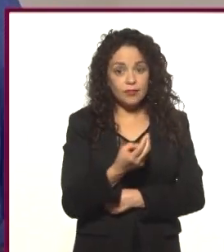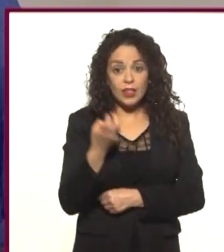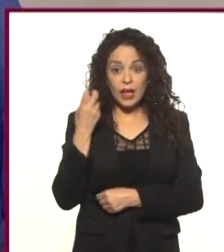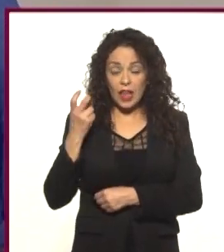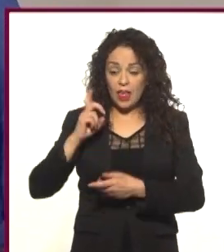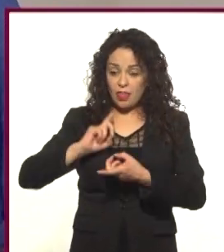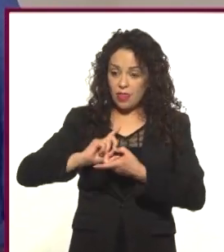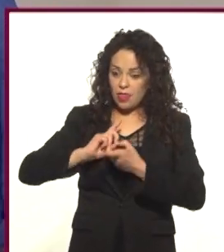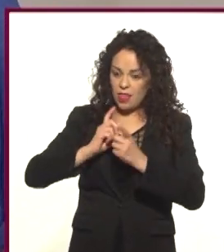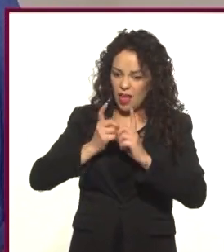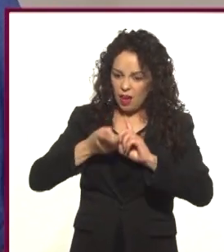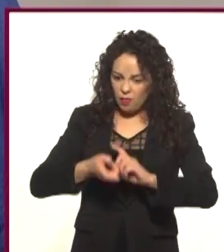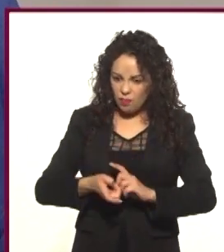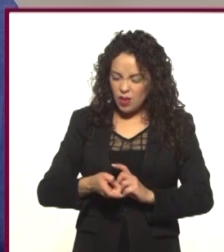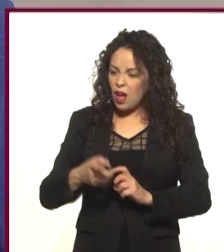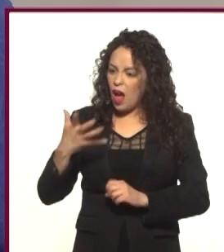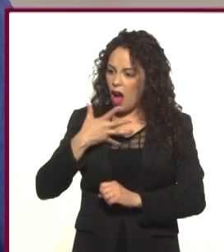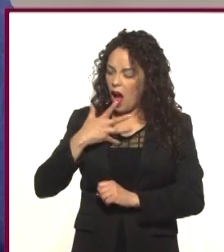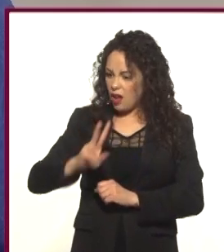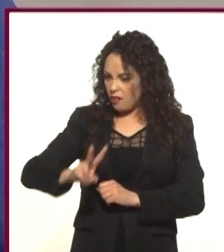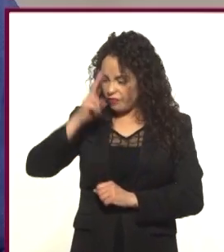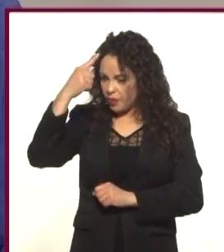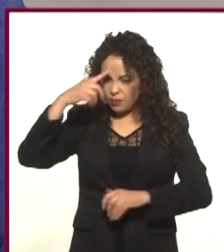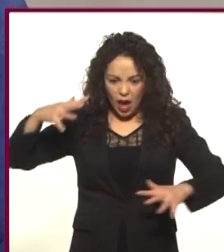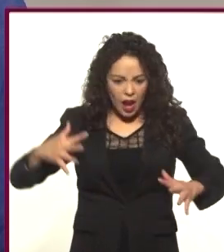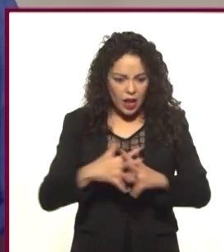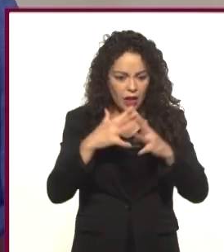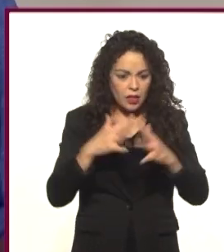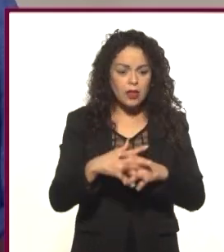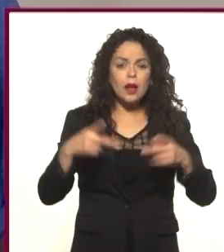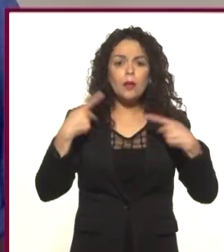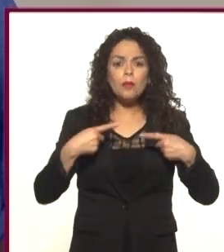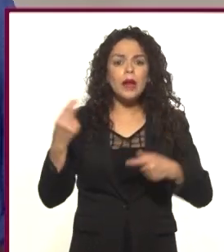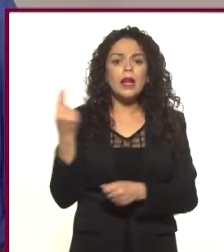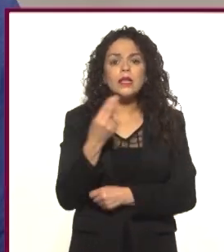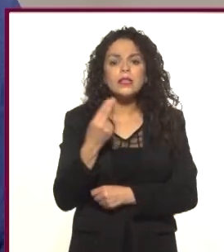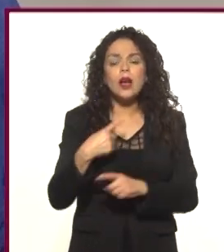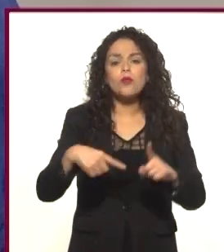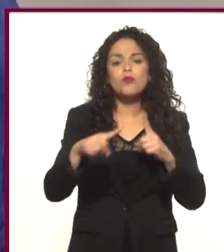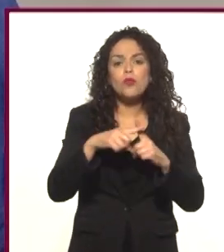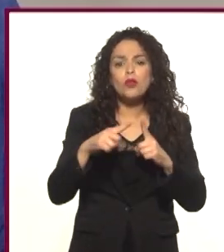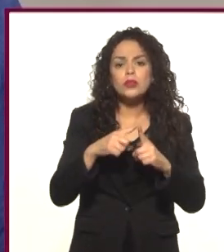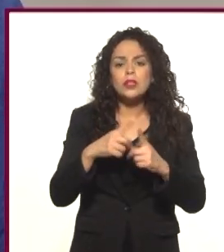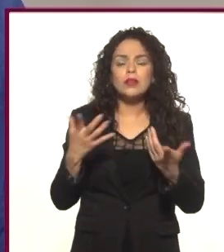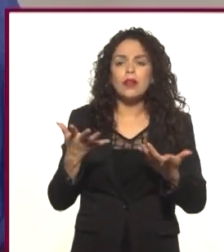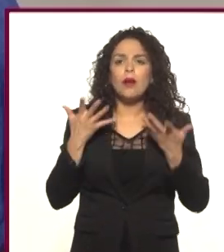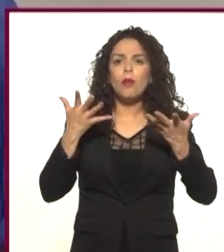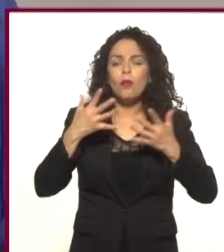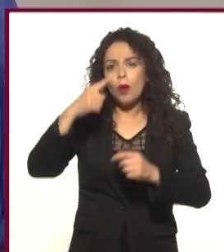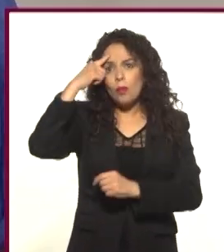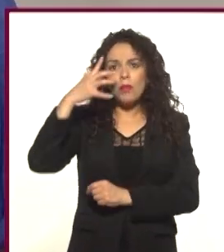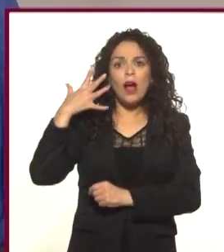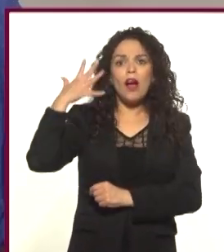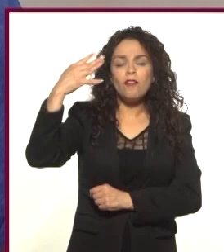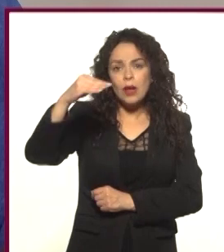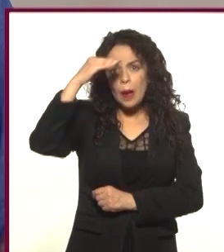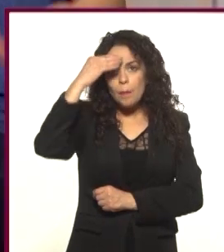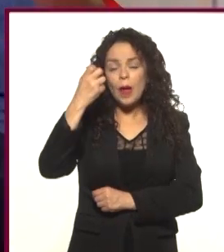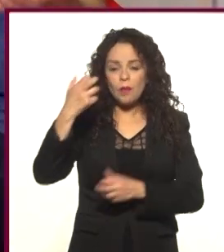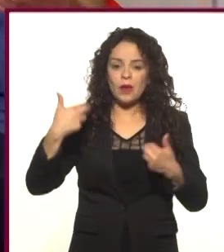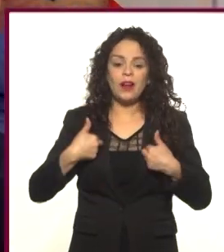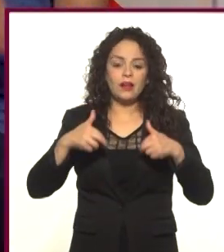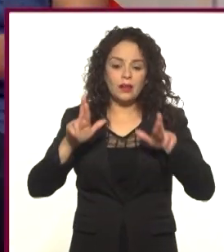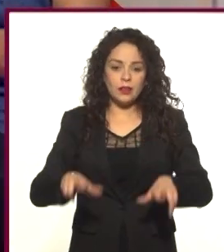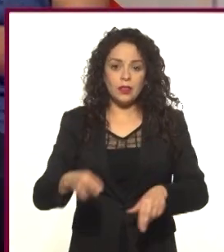Depresión y con una amenaza de guerra, las personas necesitaban esperanza, alguien que los guiara y los representara.